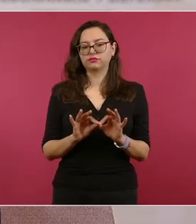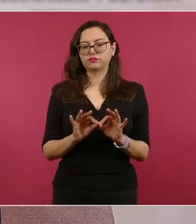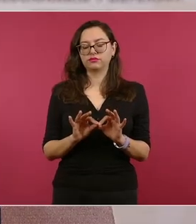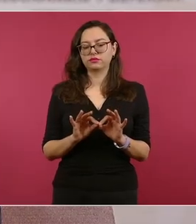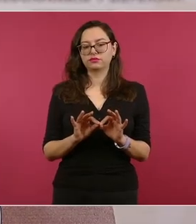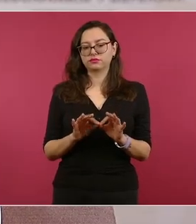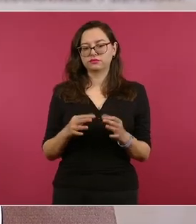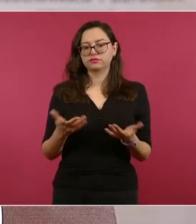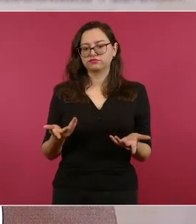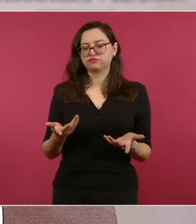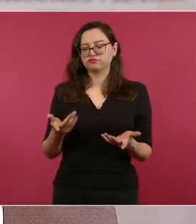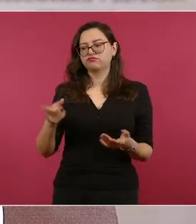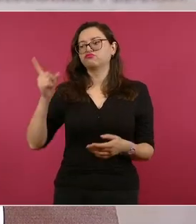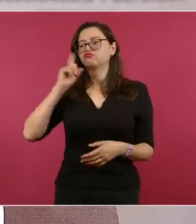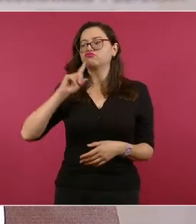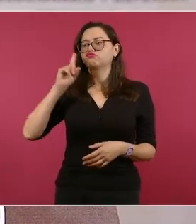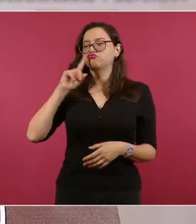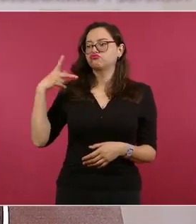la escuchemos a ella, ¿no?